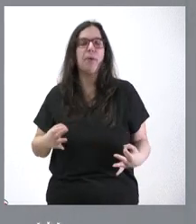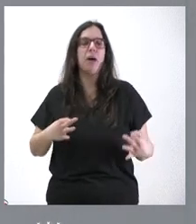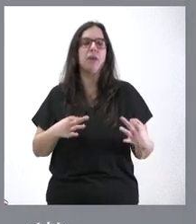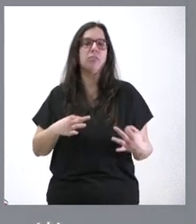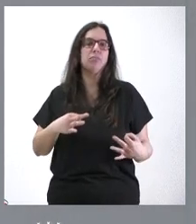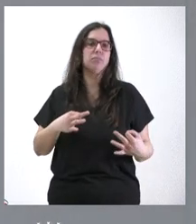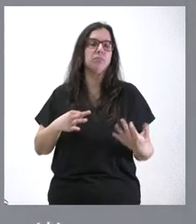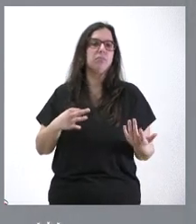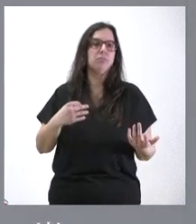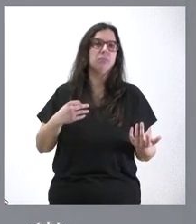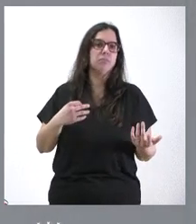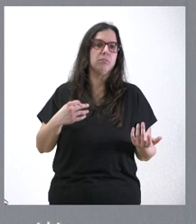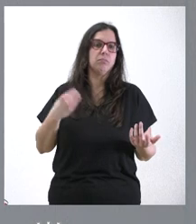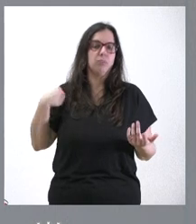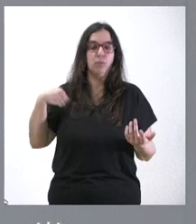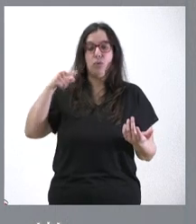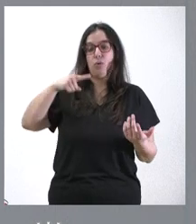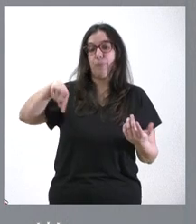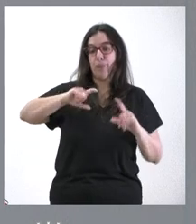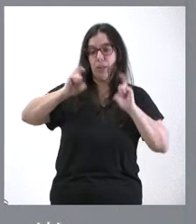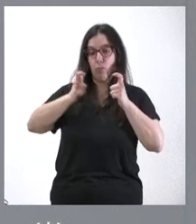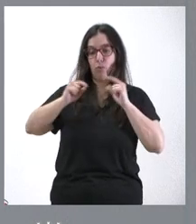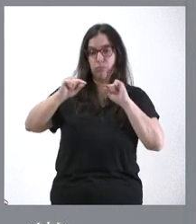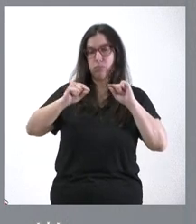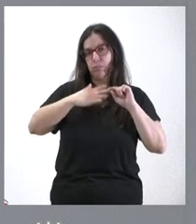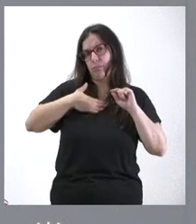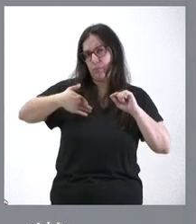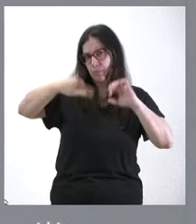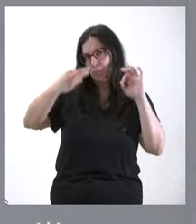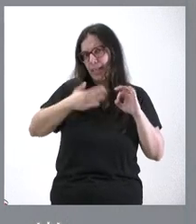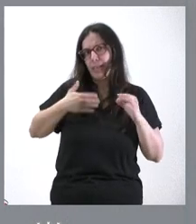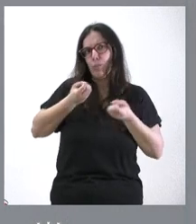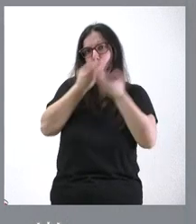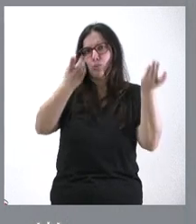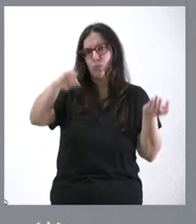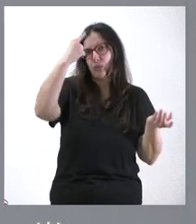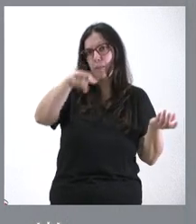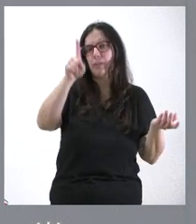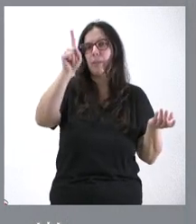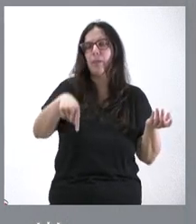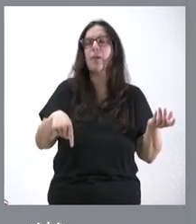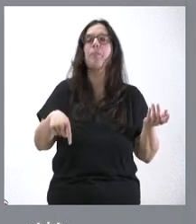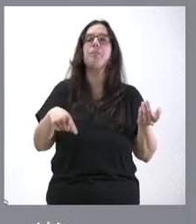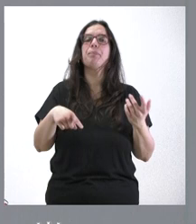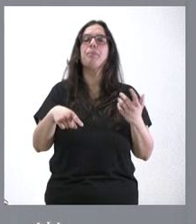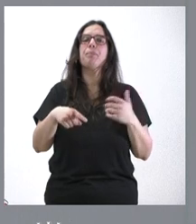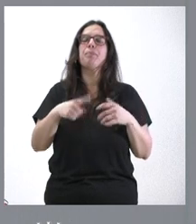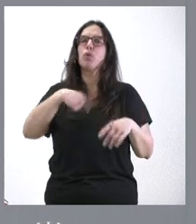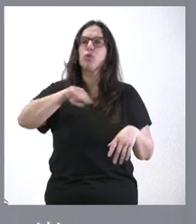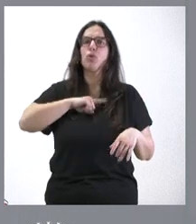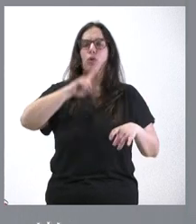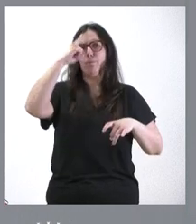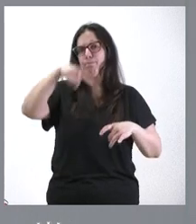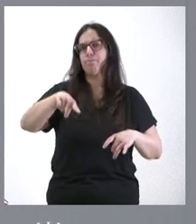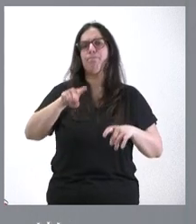reiterado en el la reunión que hemos tenido en el consejo de gobierno y queríamos también que ustedes lo supieran nuestra Clara convicción de